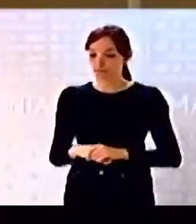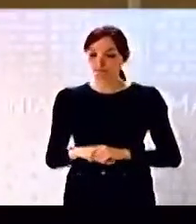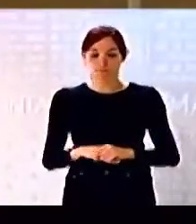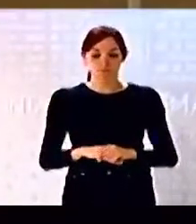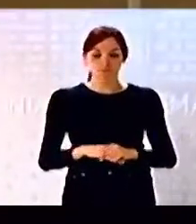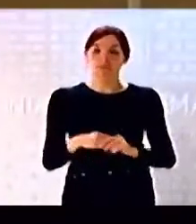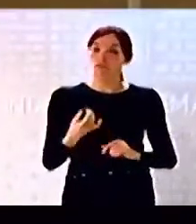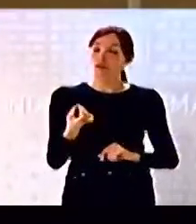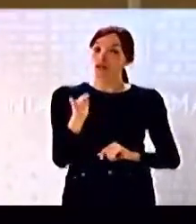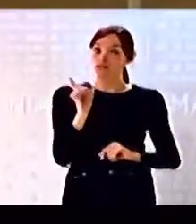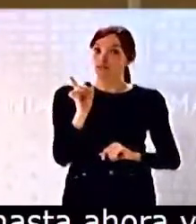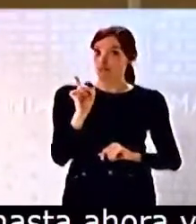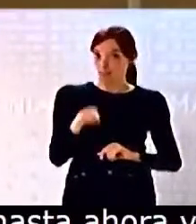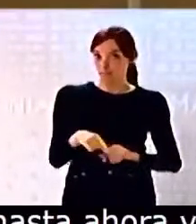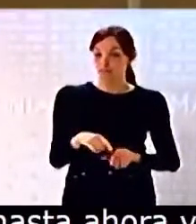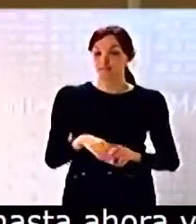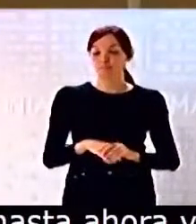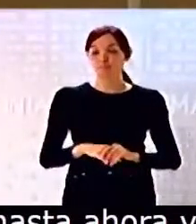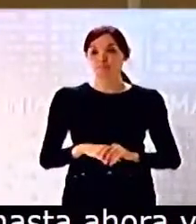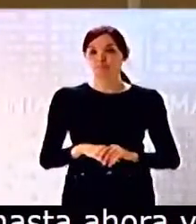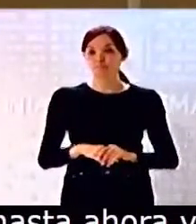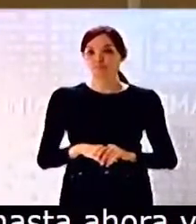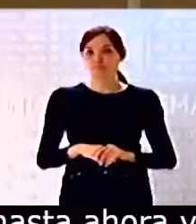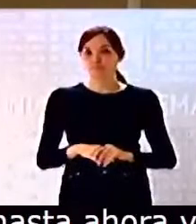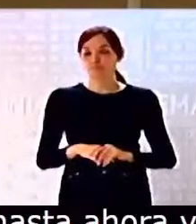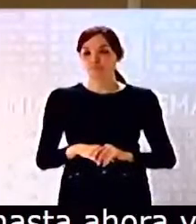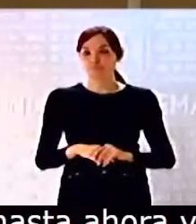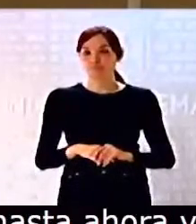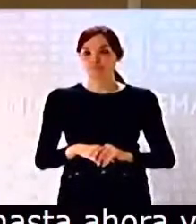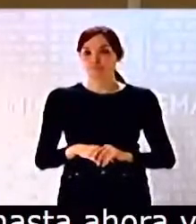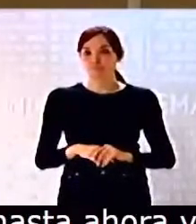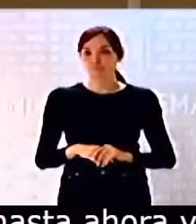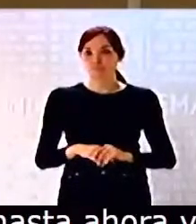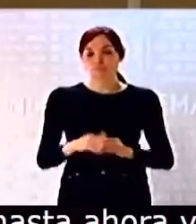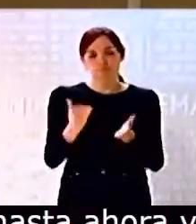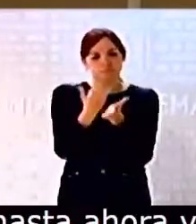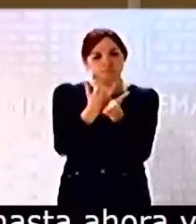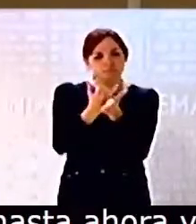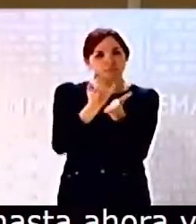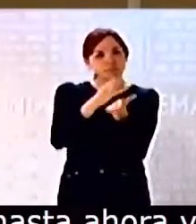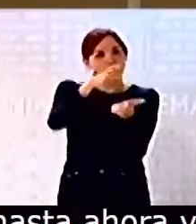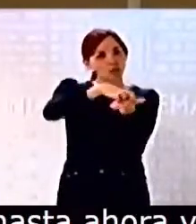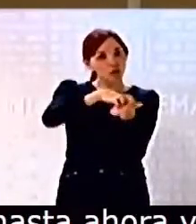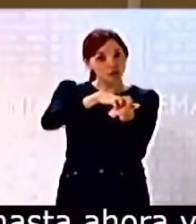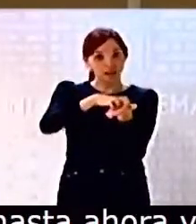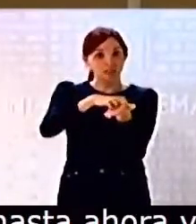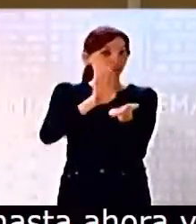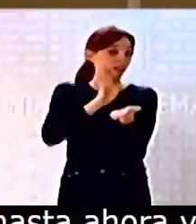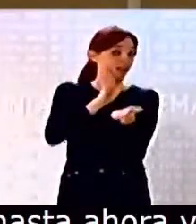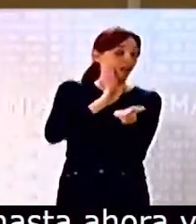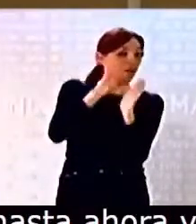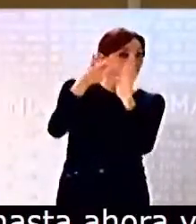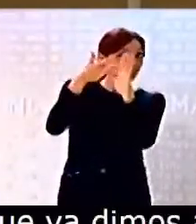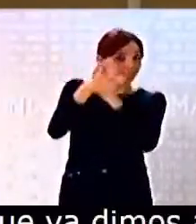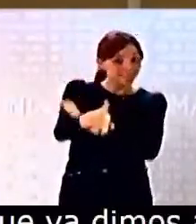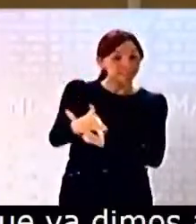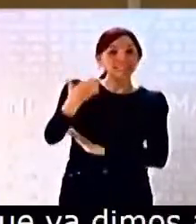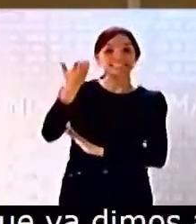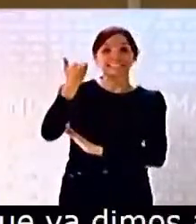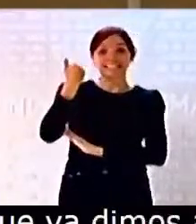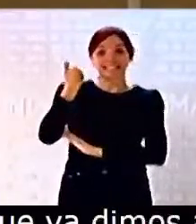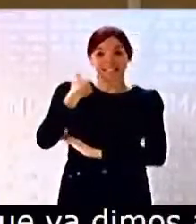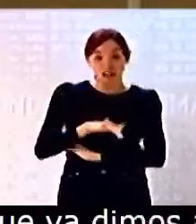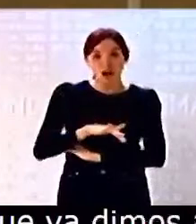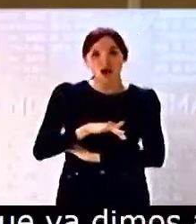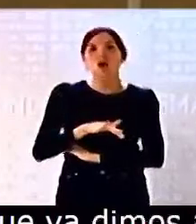y también siguen vigentes todos los puntos de cribados que ya dimos a conocer al inicio de este